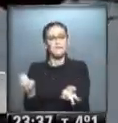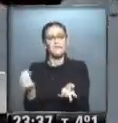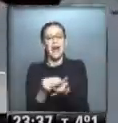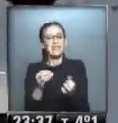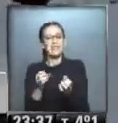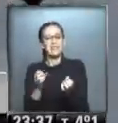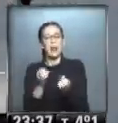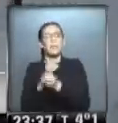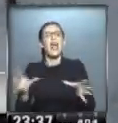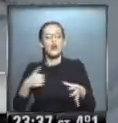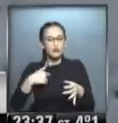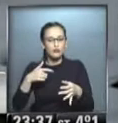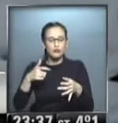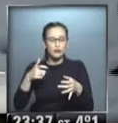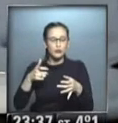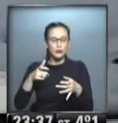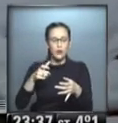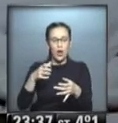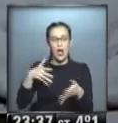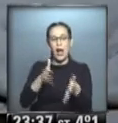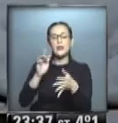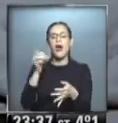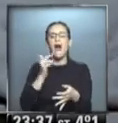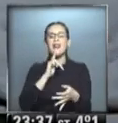34, conocida como el Camino de las Altas Cumbres.